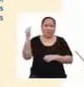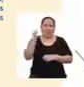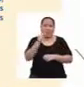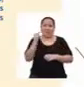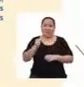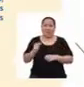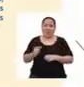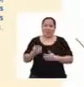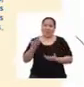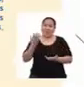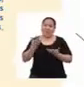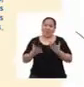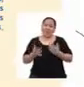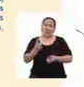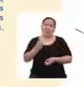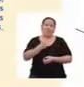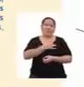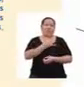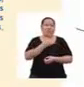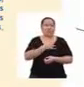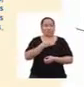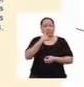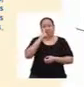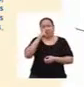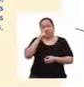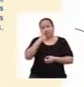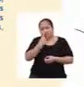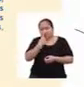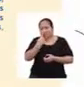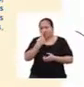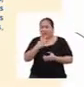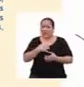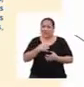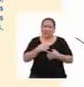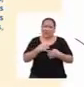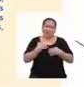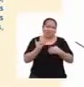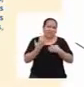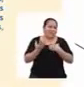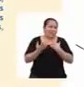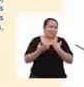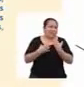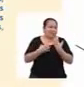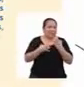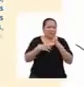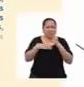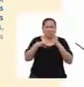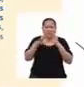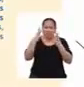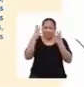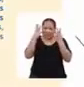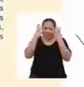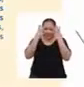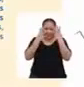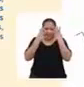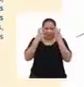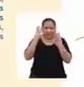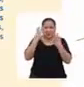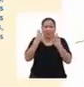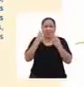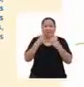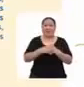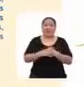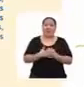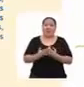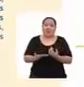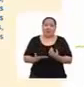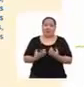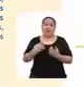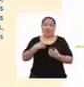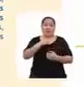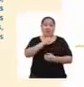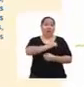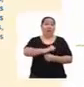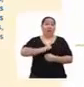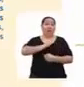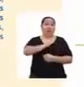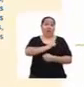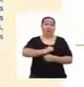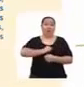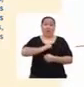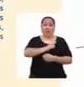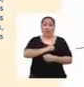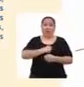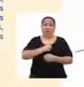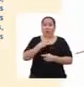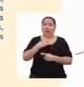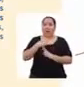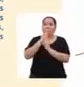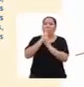nos sintamos aburridos, fastidiados, angustiados y sin darnos cuenta nuestros comportamientos, formas